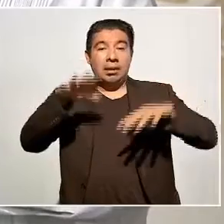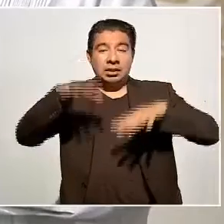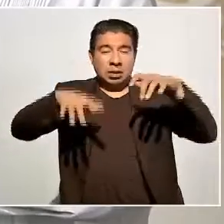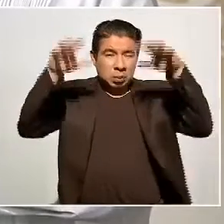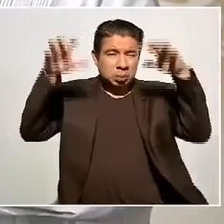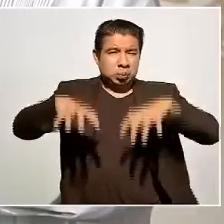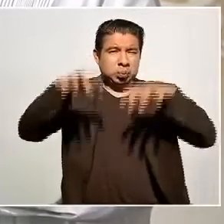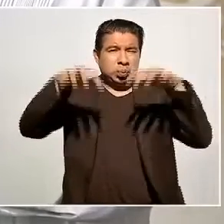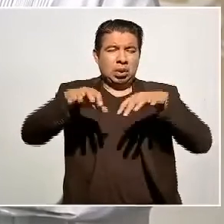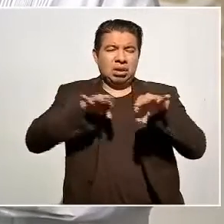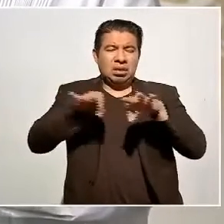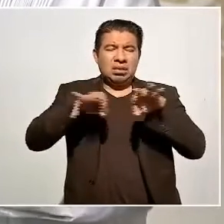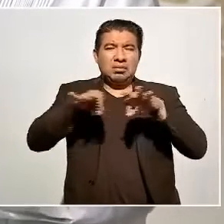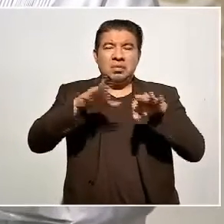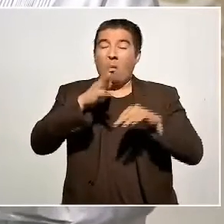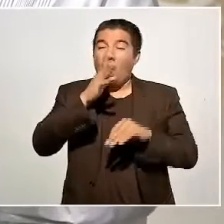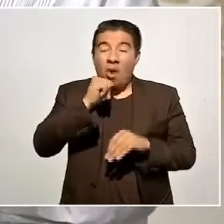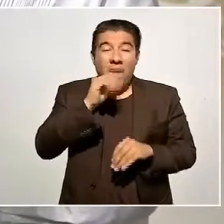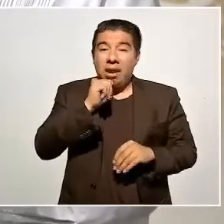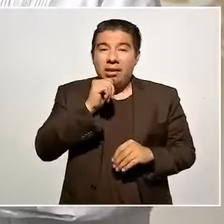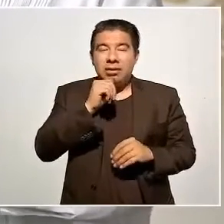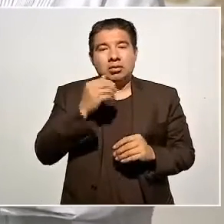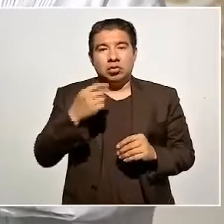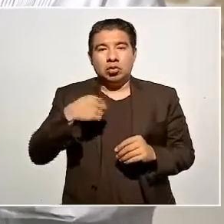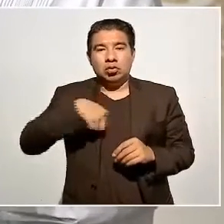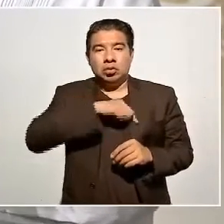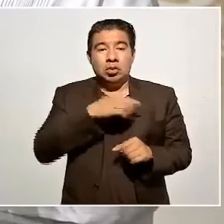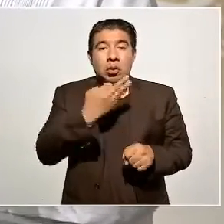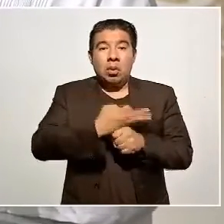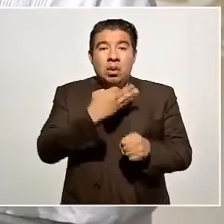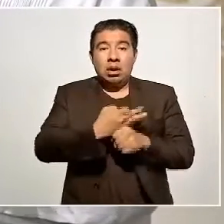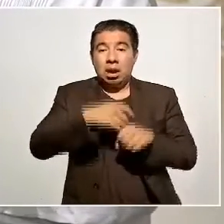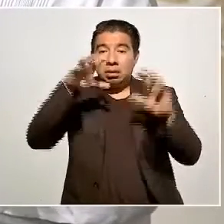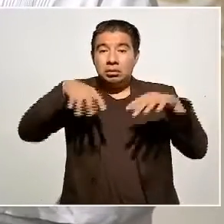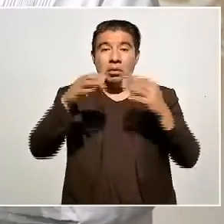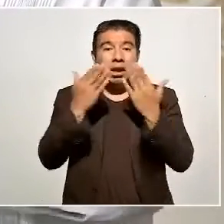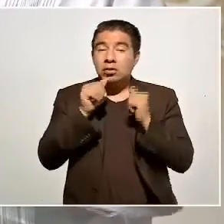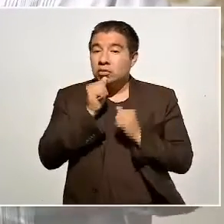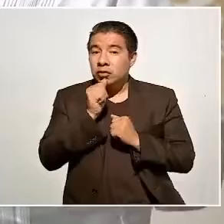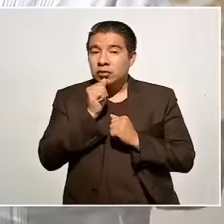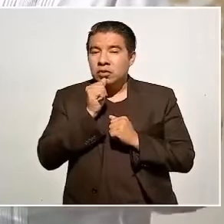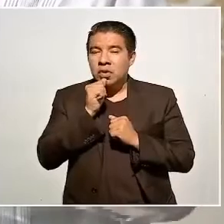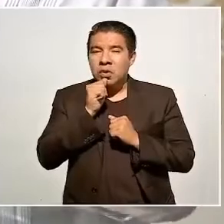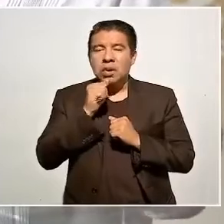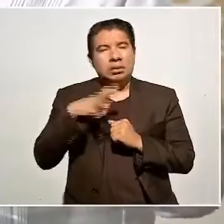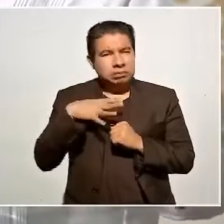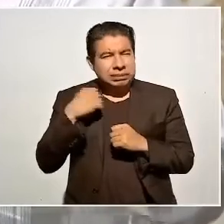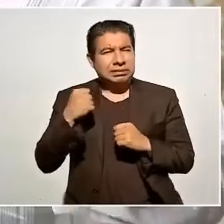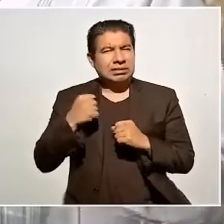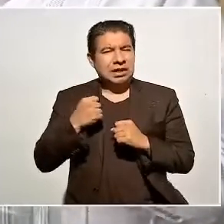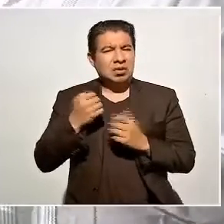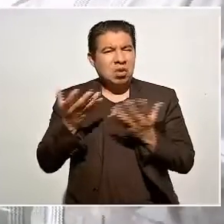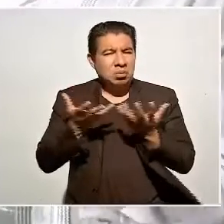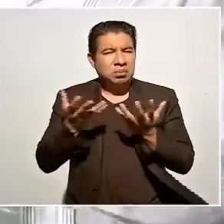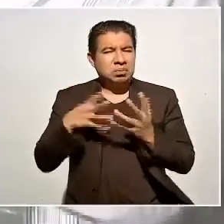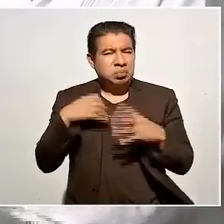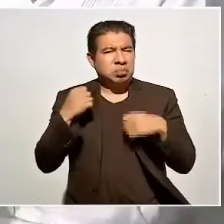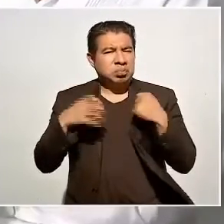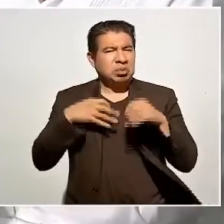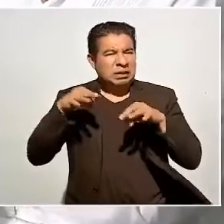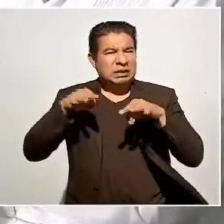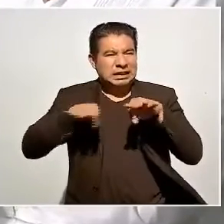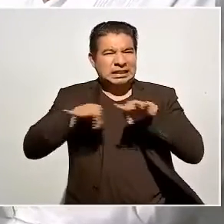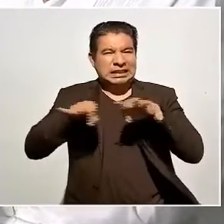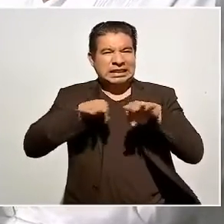avanzar, de modo que hay que aprovechar la seca, todo lo que se pueda hacer en la